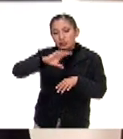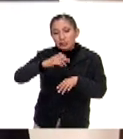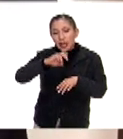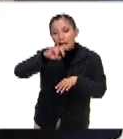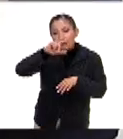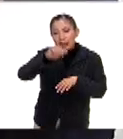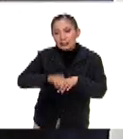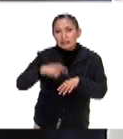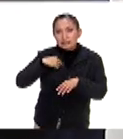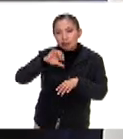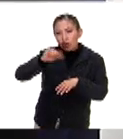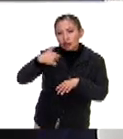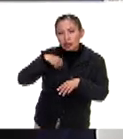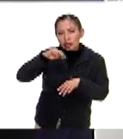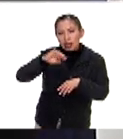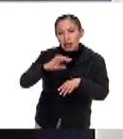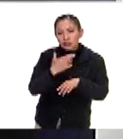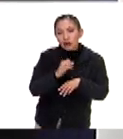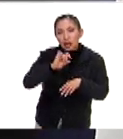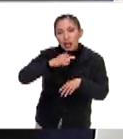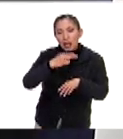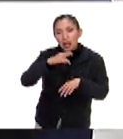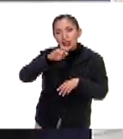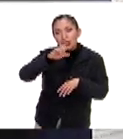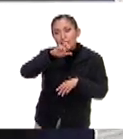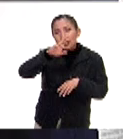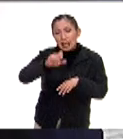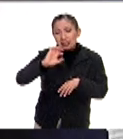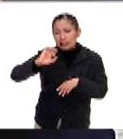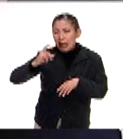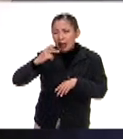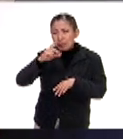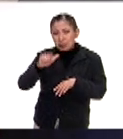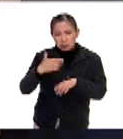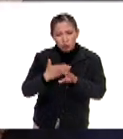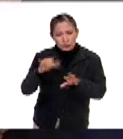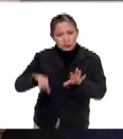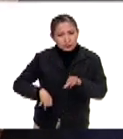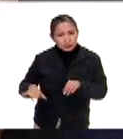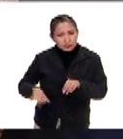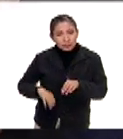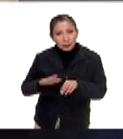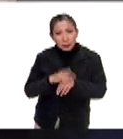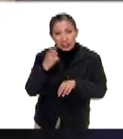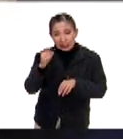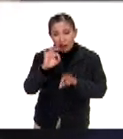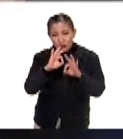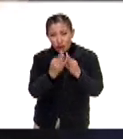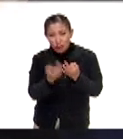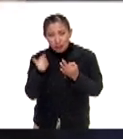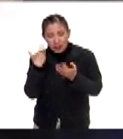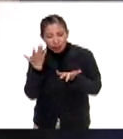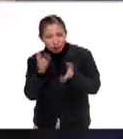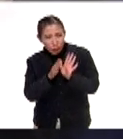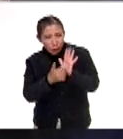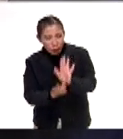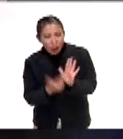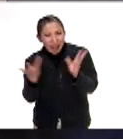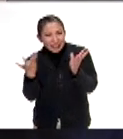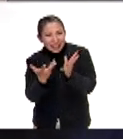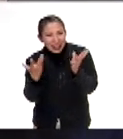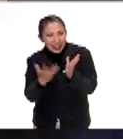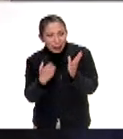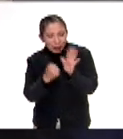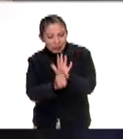espléndido. Y a otro que es Nacho Aguirre. El de Chávez es muy interesante porque esta manera en la que se empieza como a generar